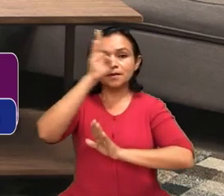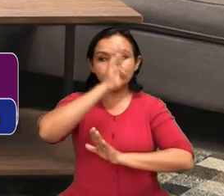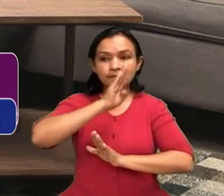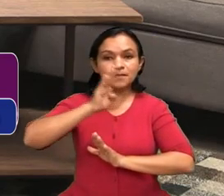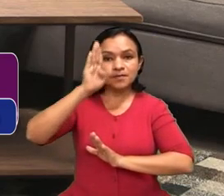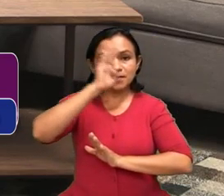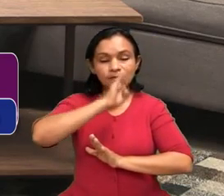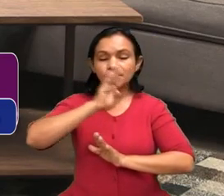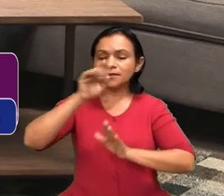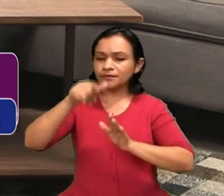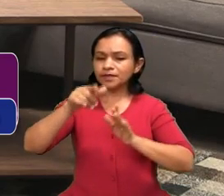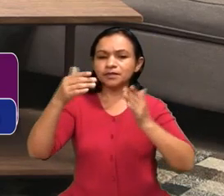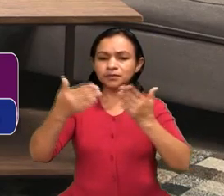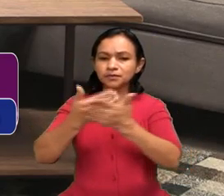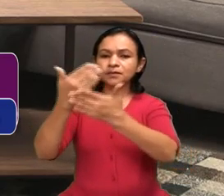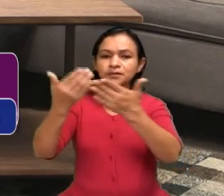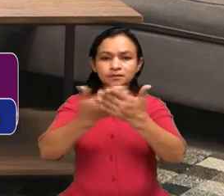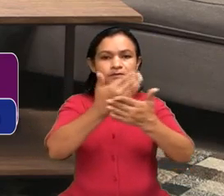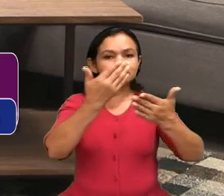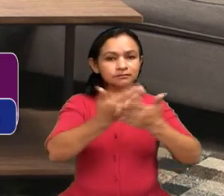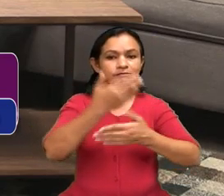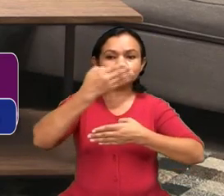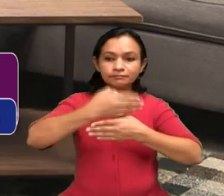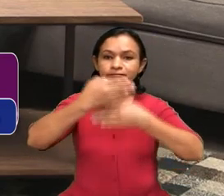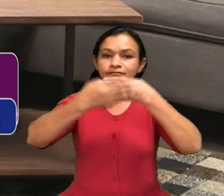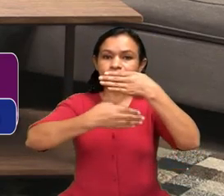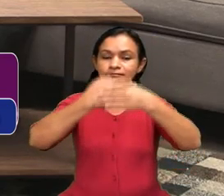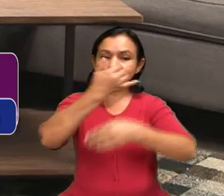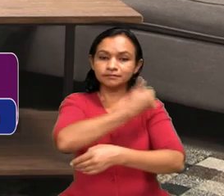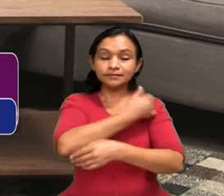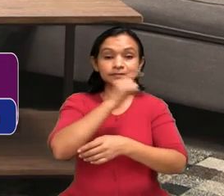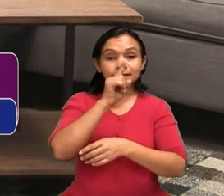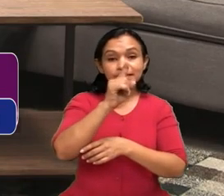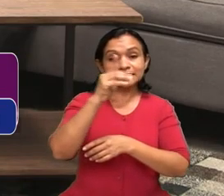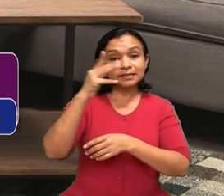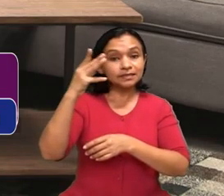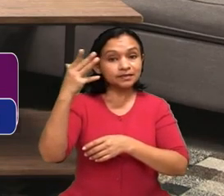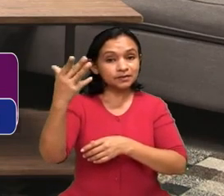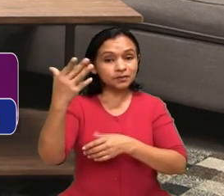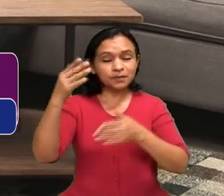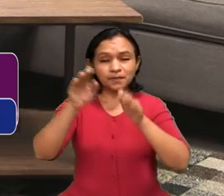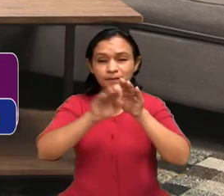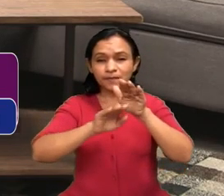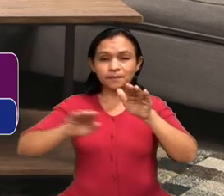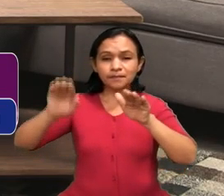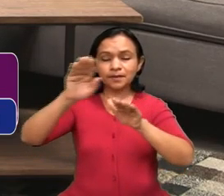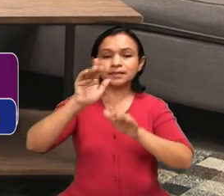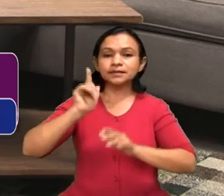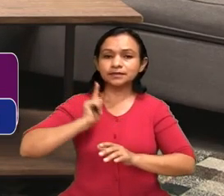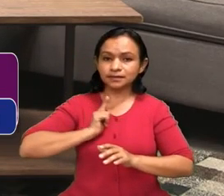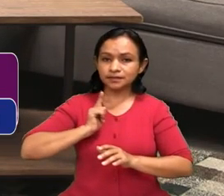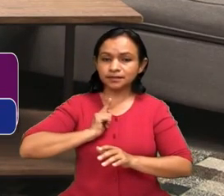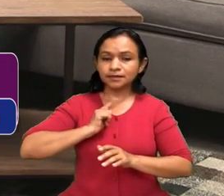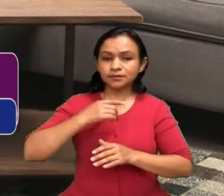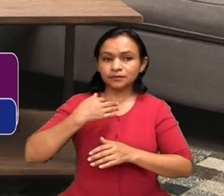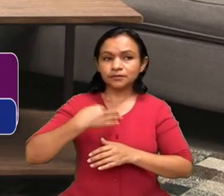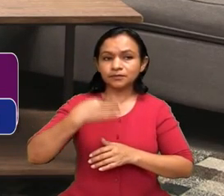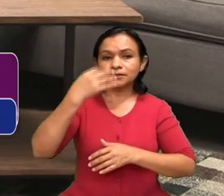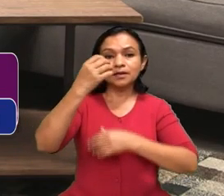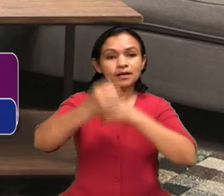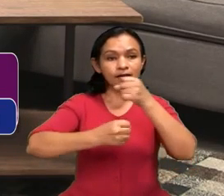Nueva Guinea. Es decir, son 19 hospitales más que tenemos programados en los próximos